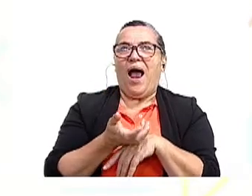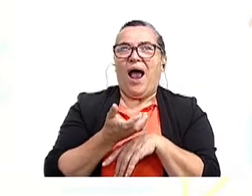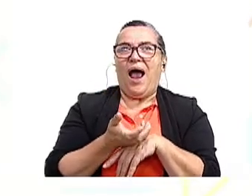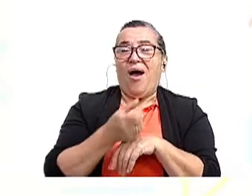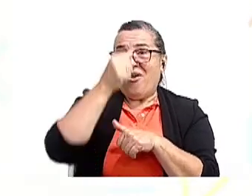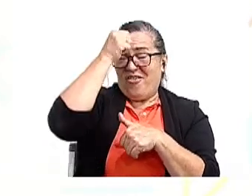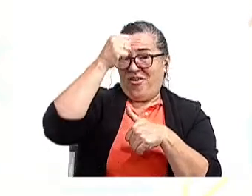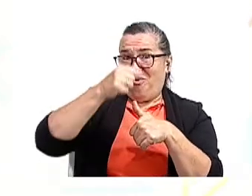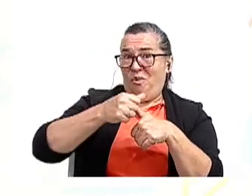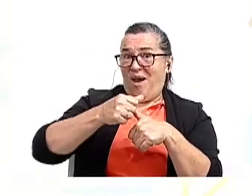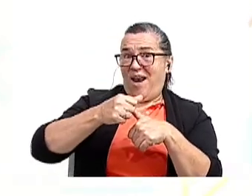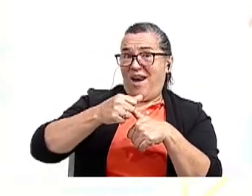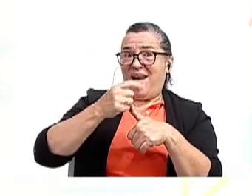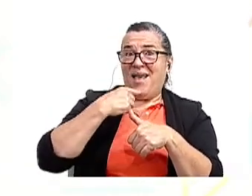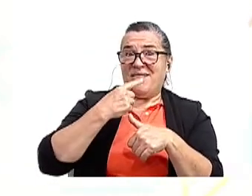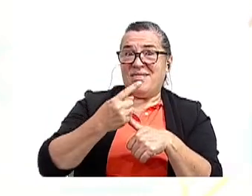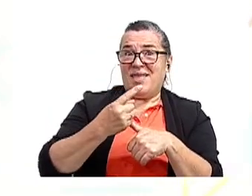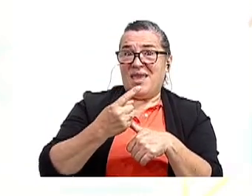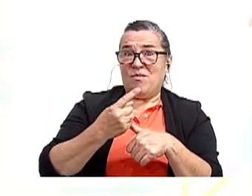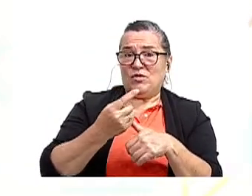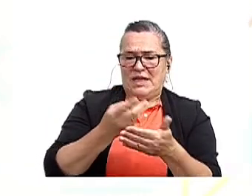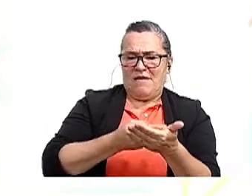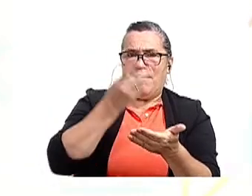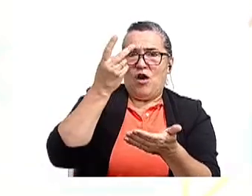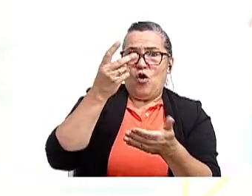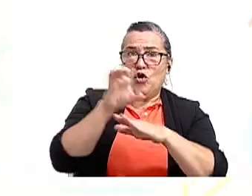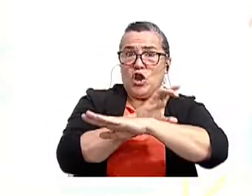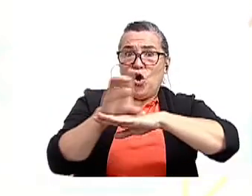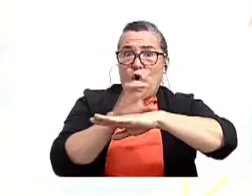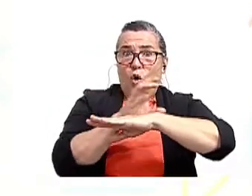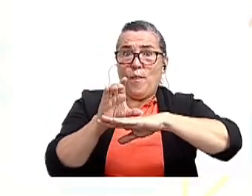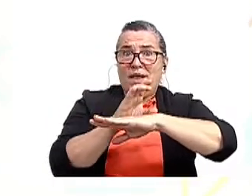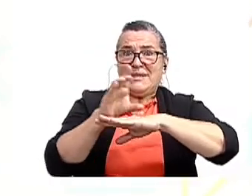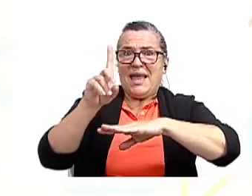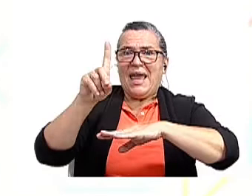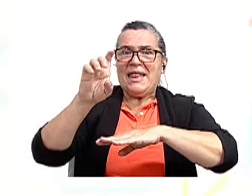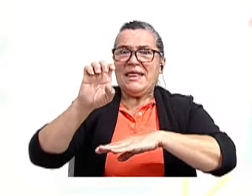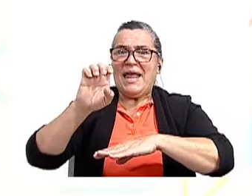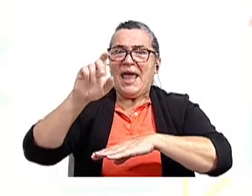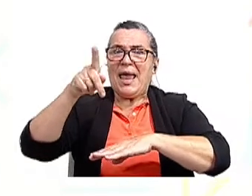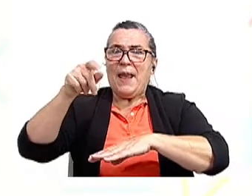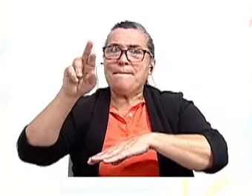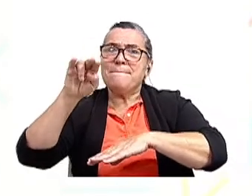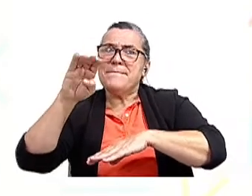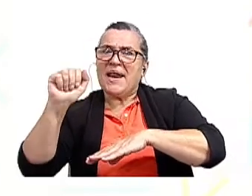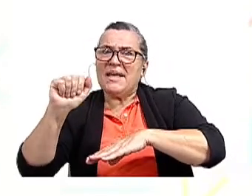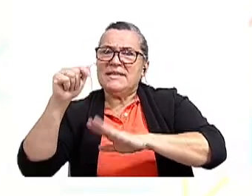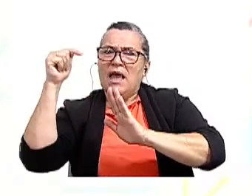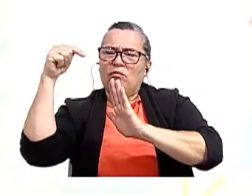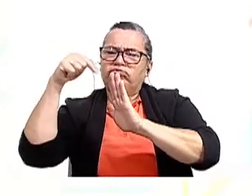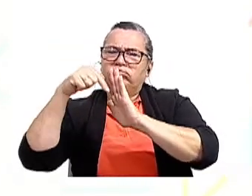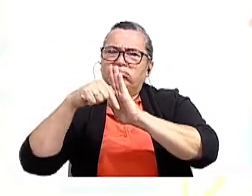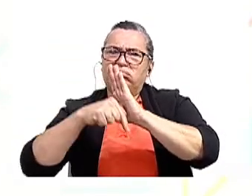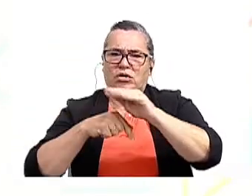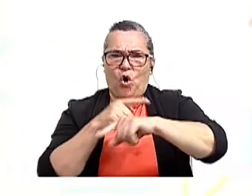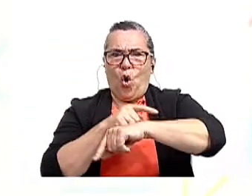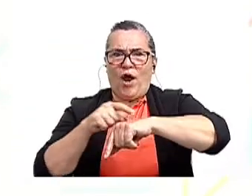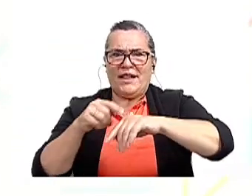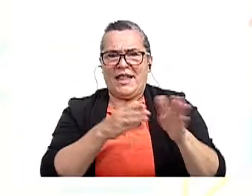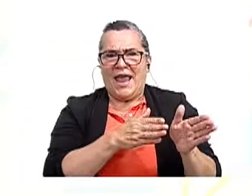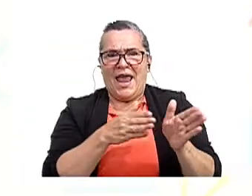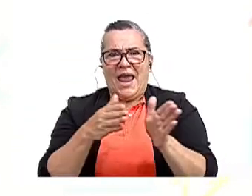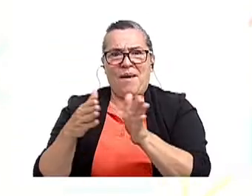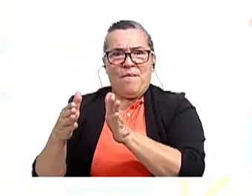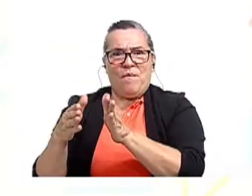lo que dijimos antes? Que el valor del equipo de cómputo se desprecia linealmente con respecto al tiempo. Y observen